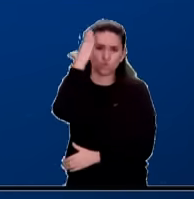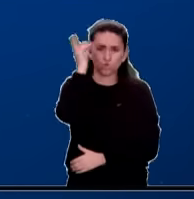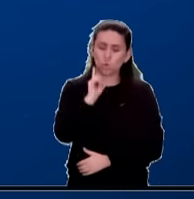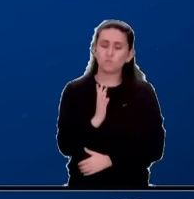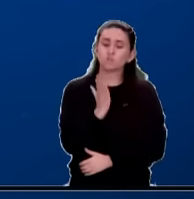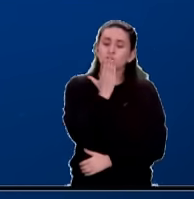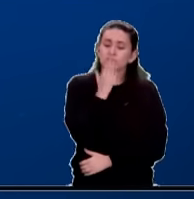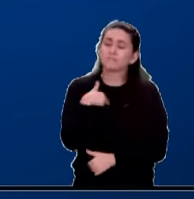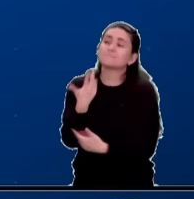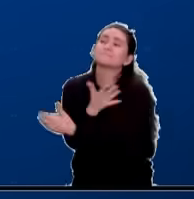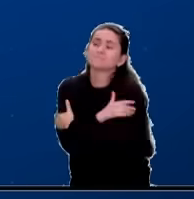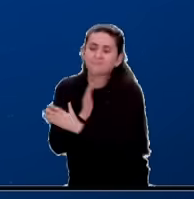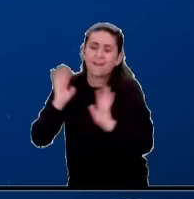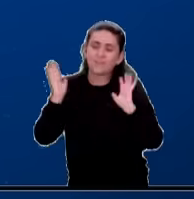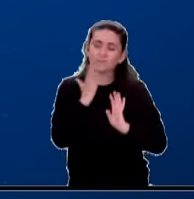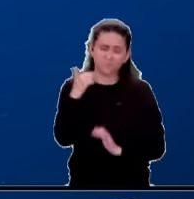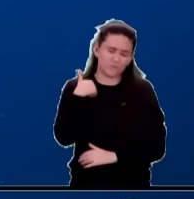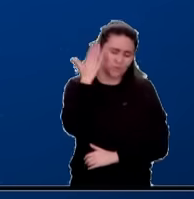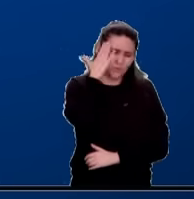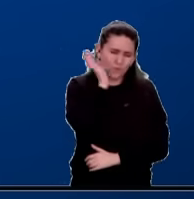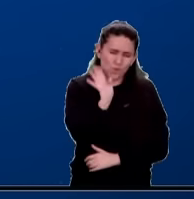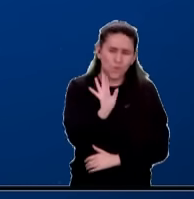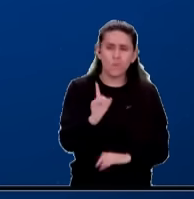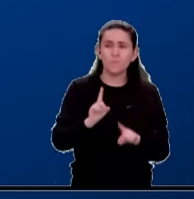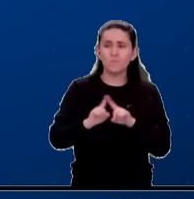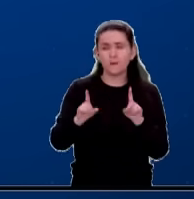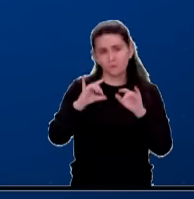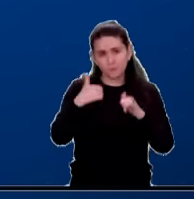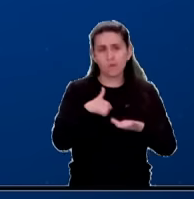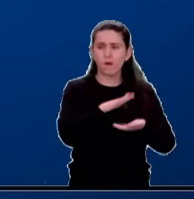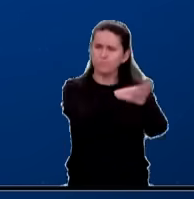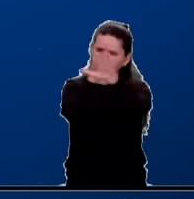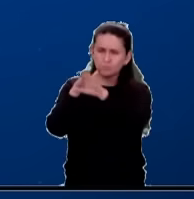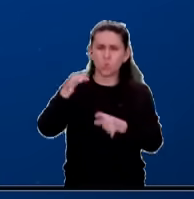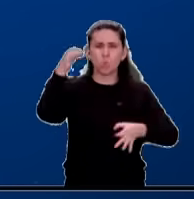entendemos, pero nos unimos principalmente a ese llamado a la justicia